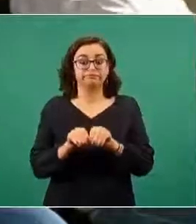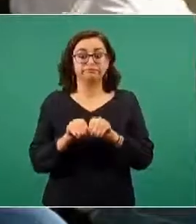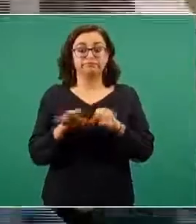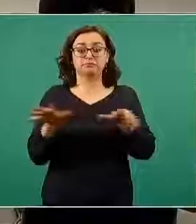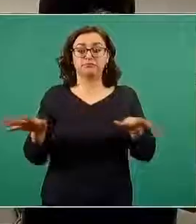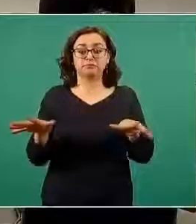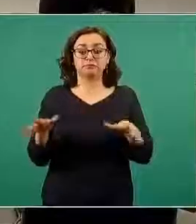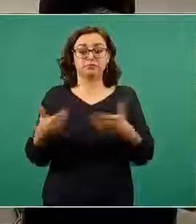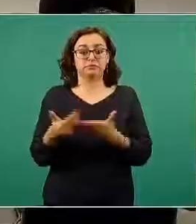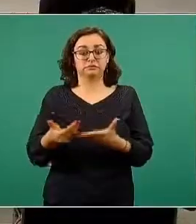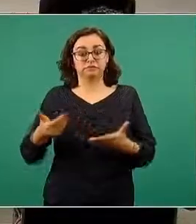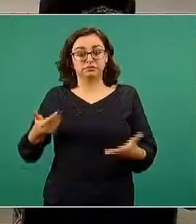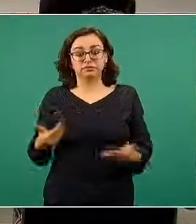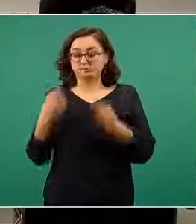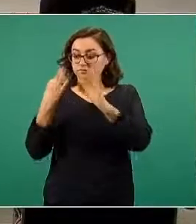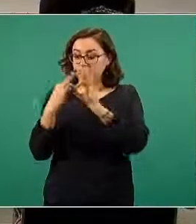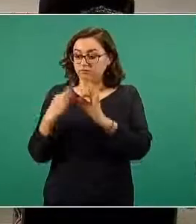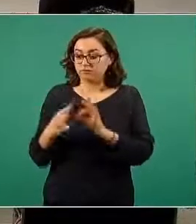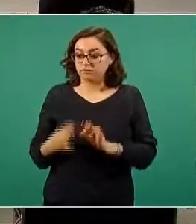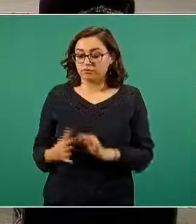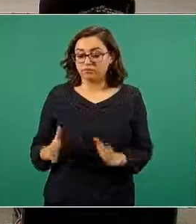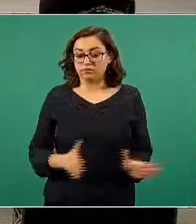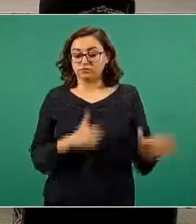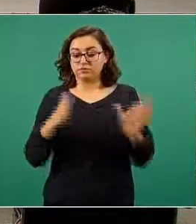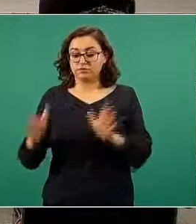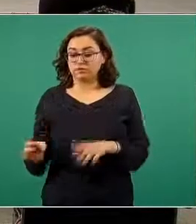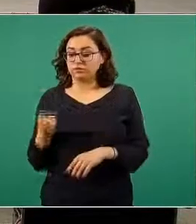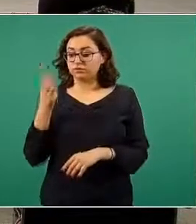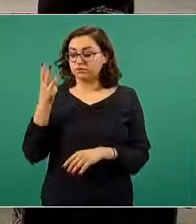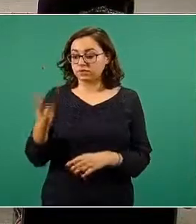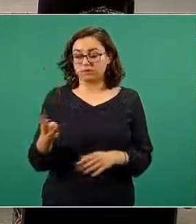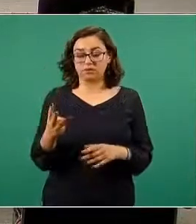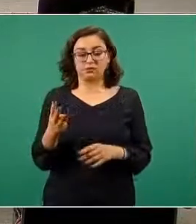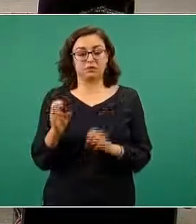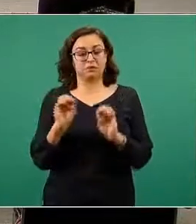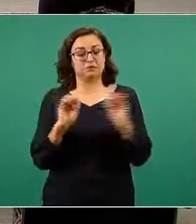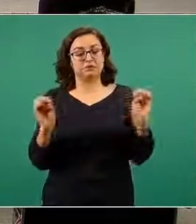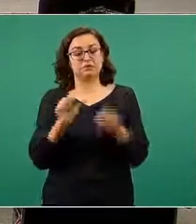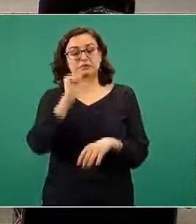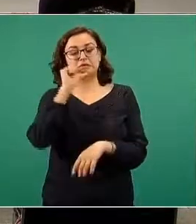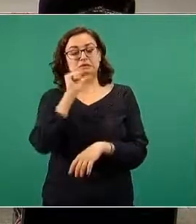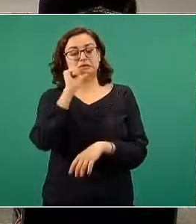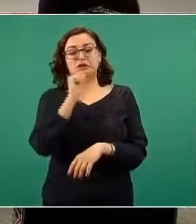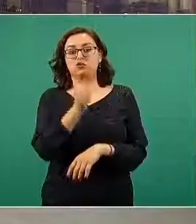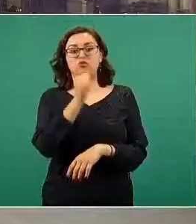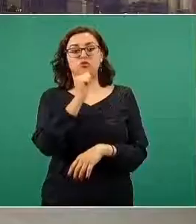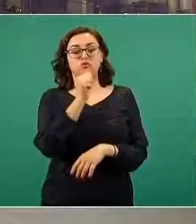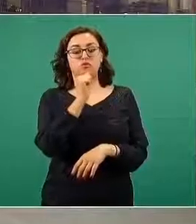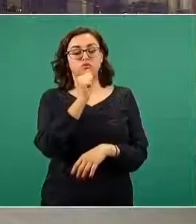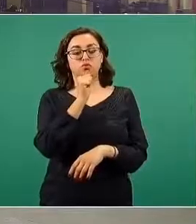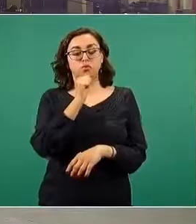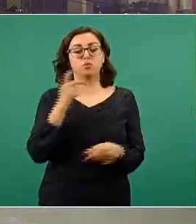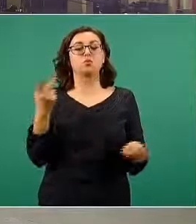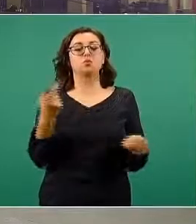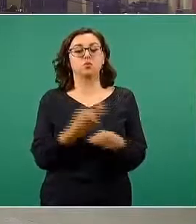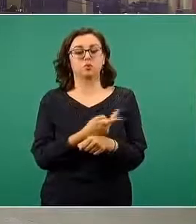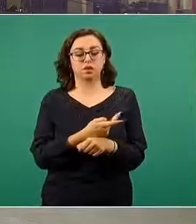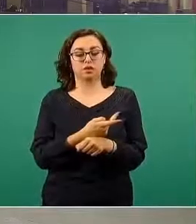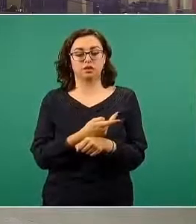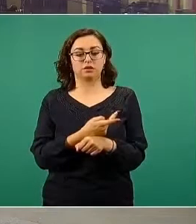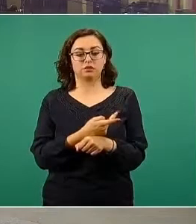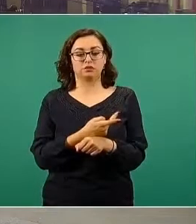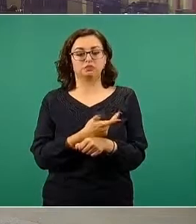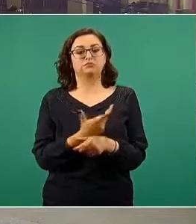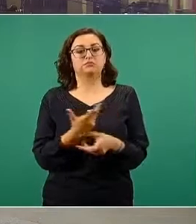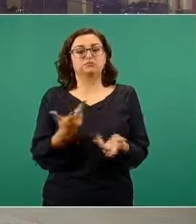sin todavía cumplir estrictamente la fase 3 o los requerimientos que pues que conlleva un producto de esta